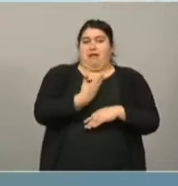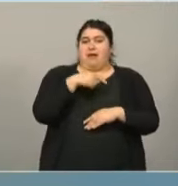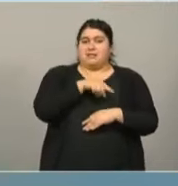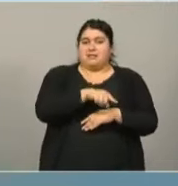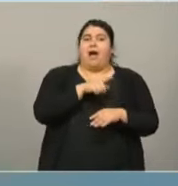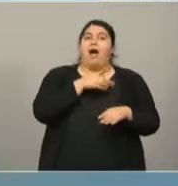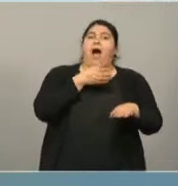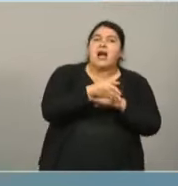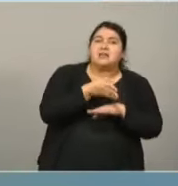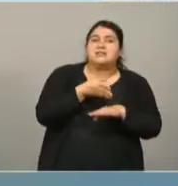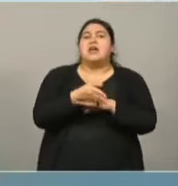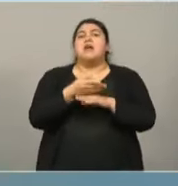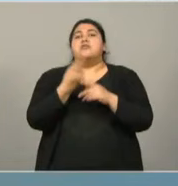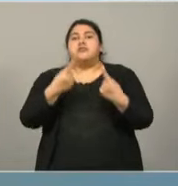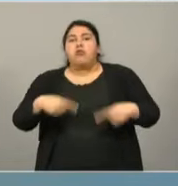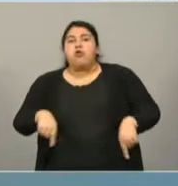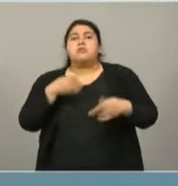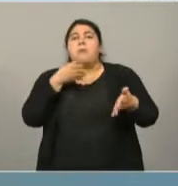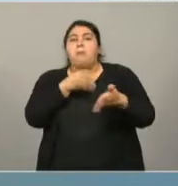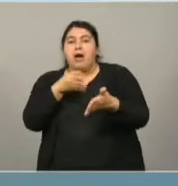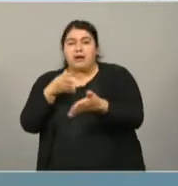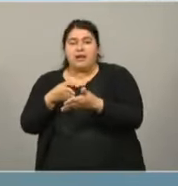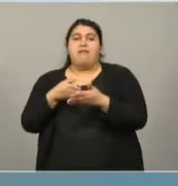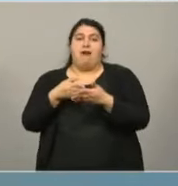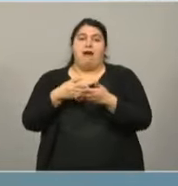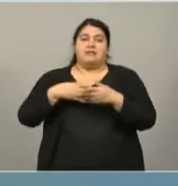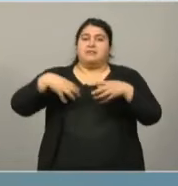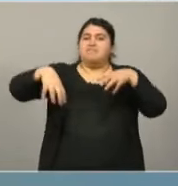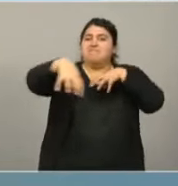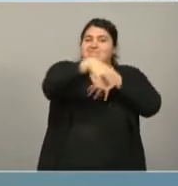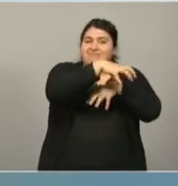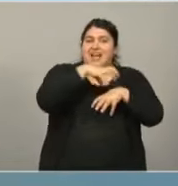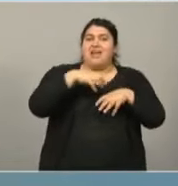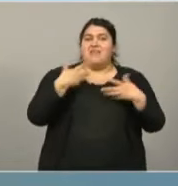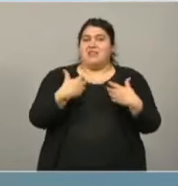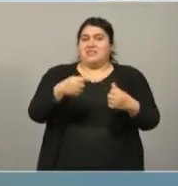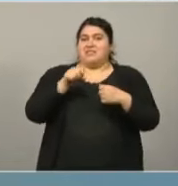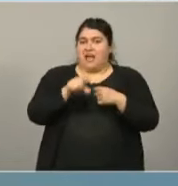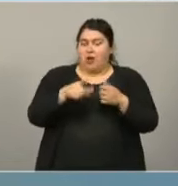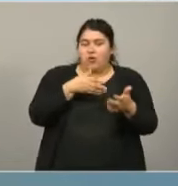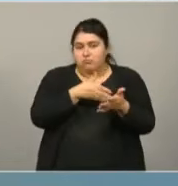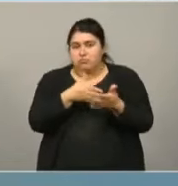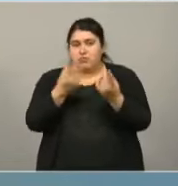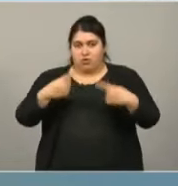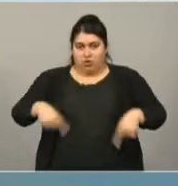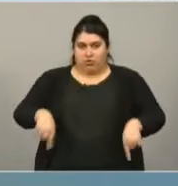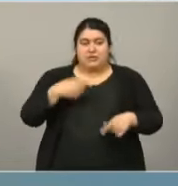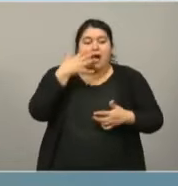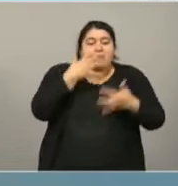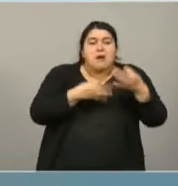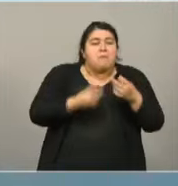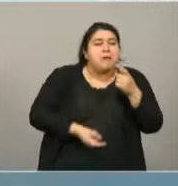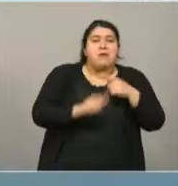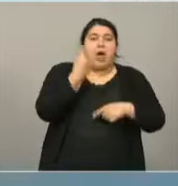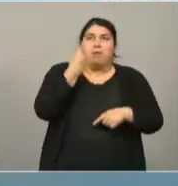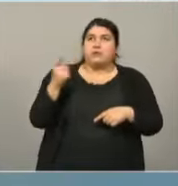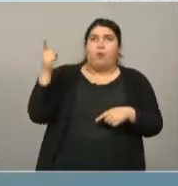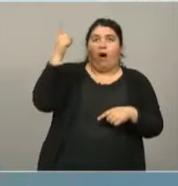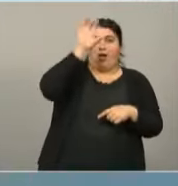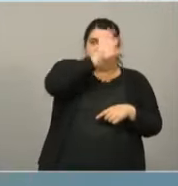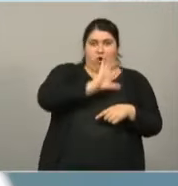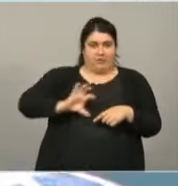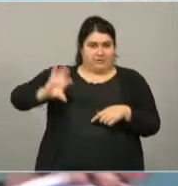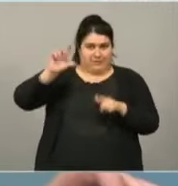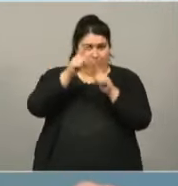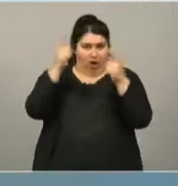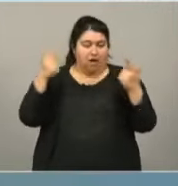las bareras del sistema de salud en la provincia de Buenos Aires no hay prentes a esta escala ni a nivel nacional ni a nivel provincial esto como decía